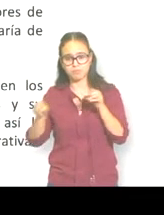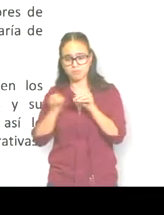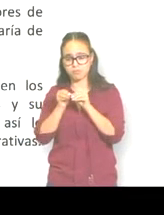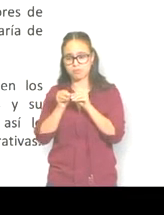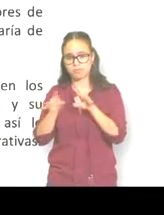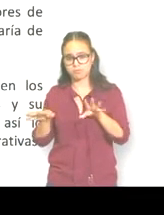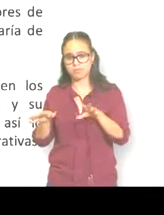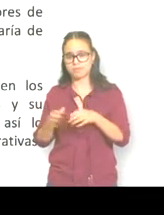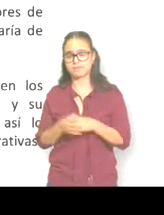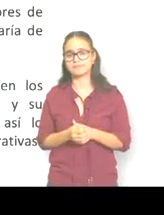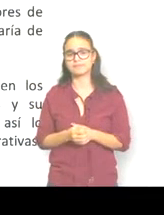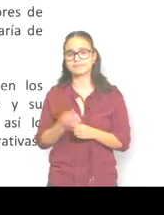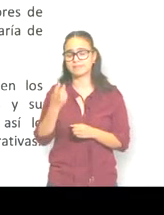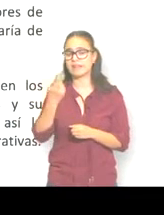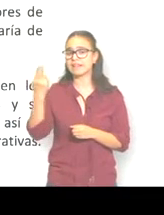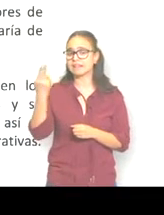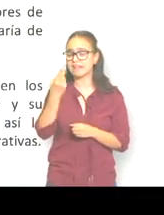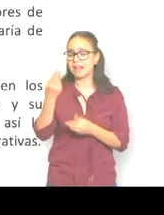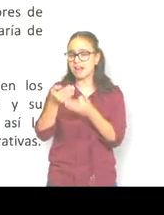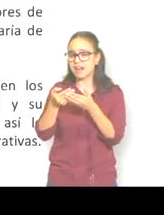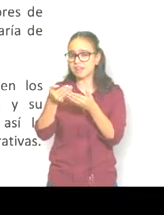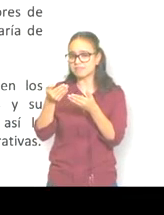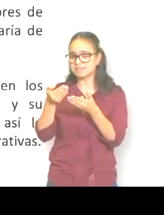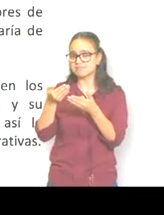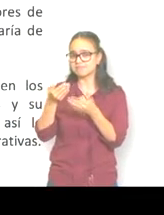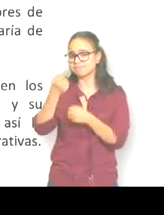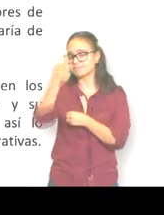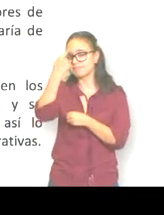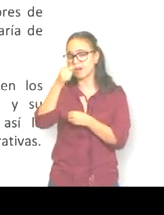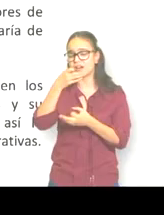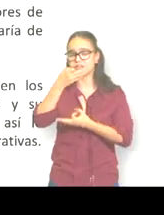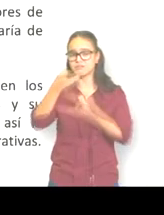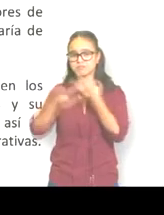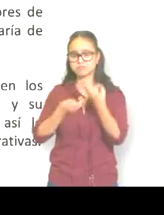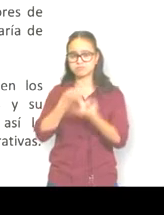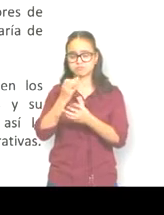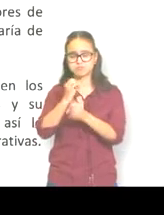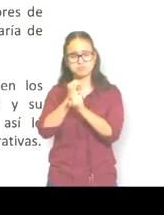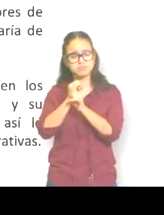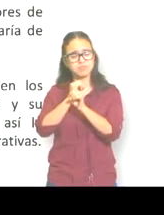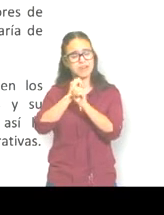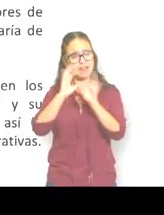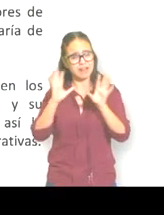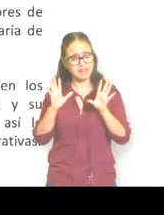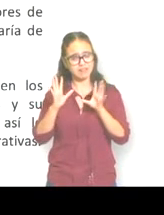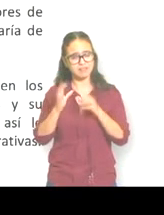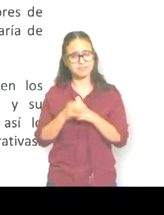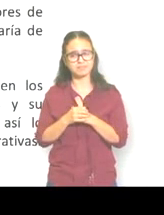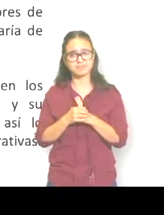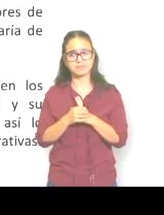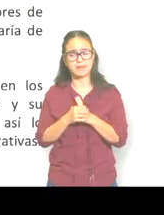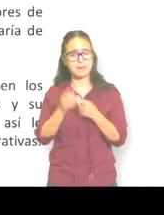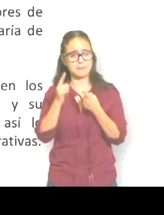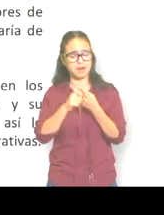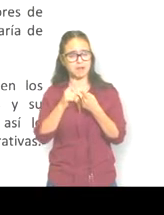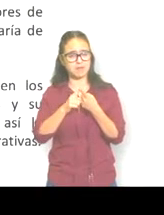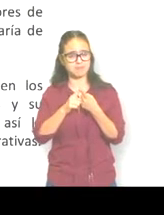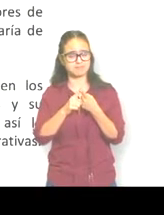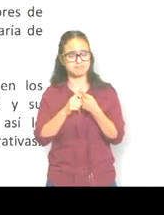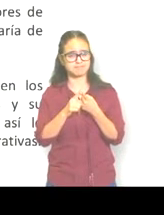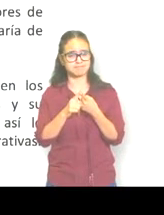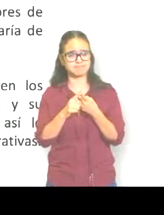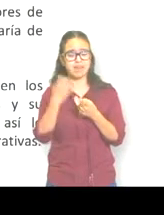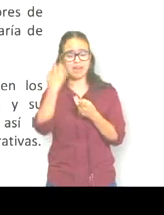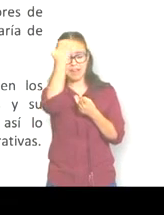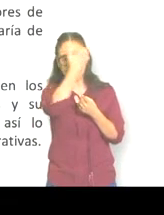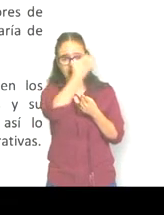considerando necesarias para que esto pueda aplicar de manera uniforme es primero que debe de ser de observancia obligatoria